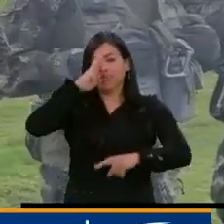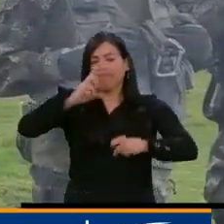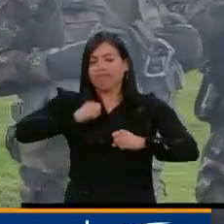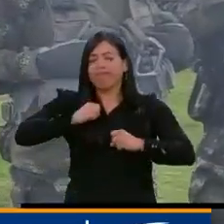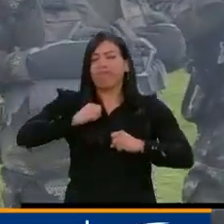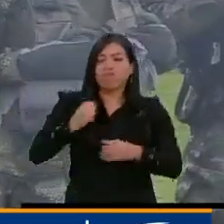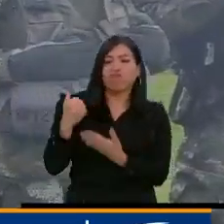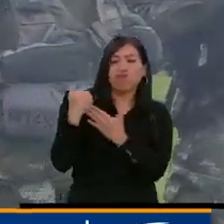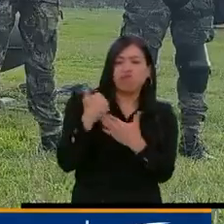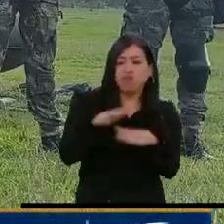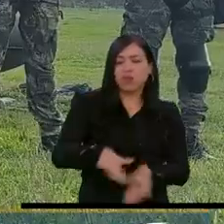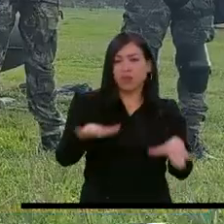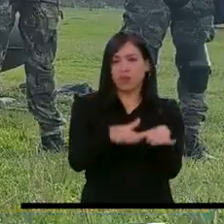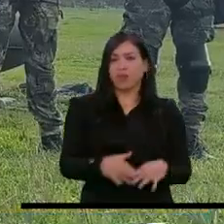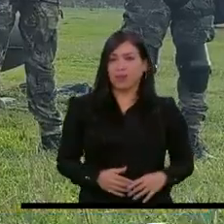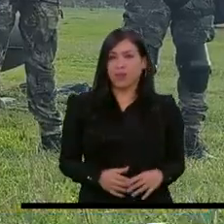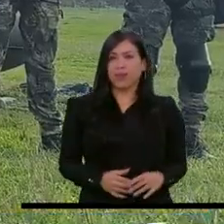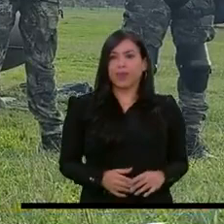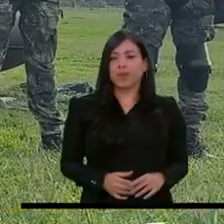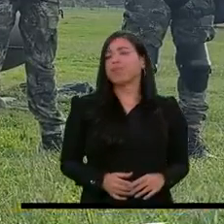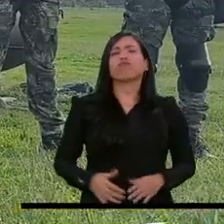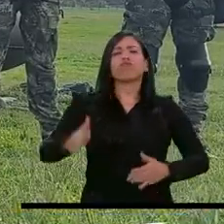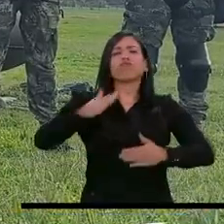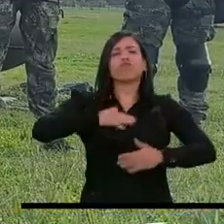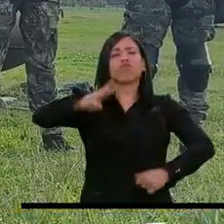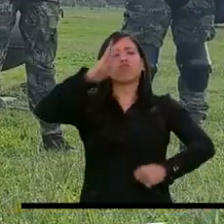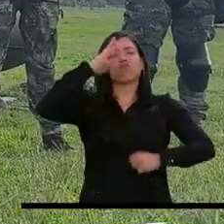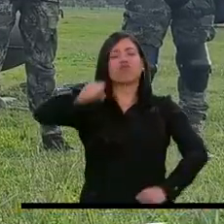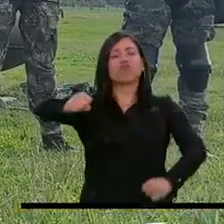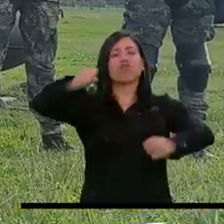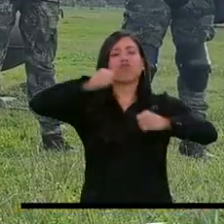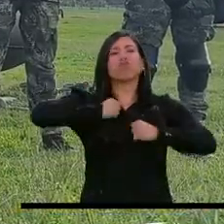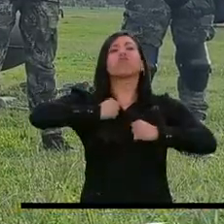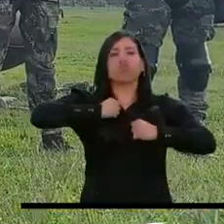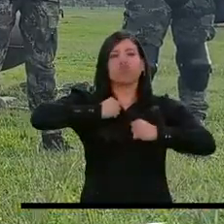del Ejército Nacional. Somos las alas en las botas de los soldados.